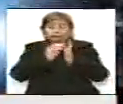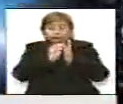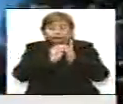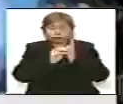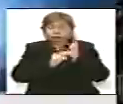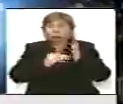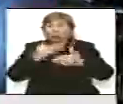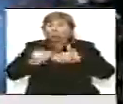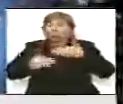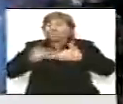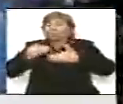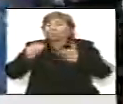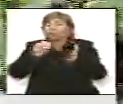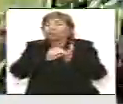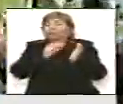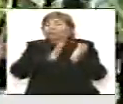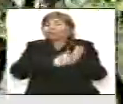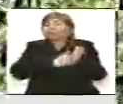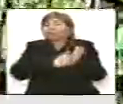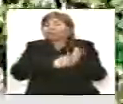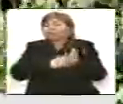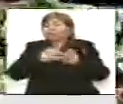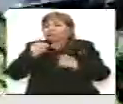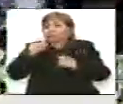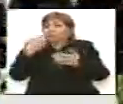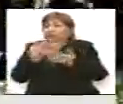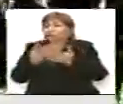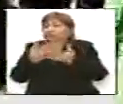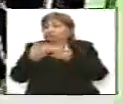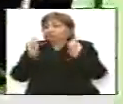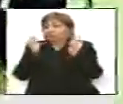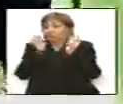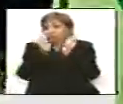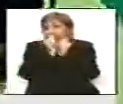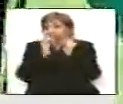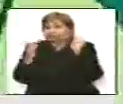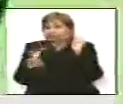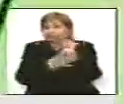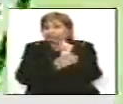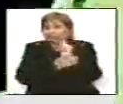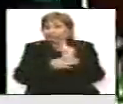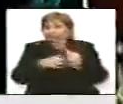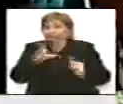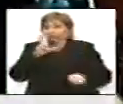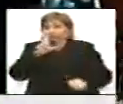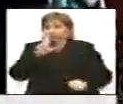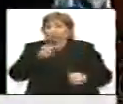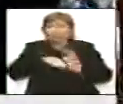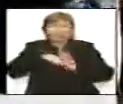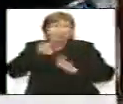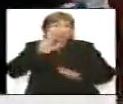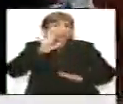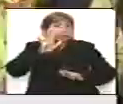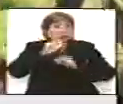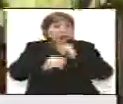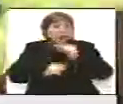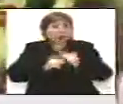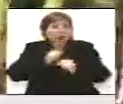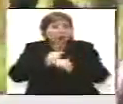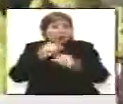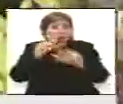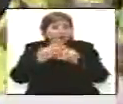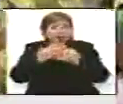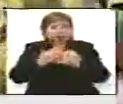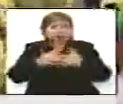o en proceso de registro será reprimido con pena privativa de libertad no menor de dos ni mayor de cinco años y con